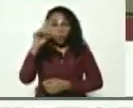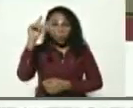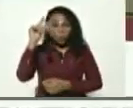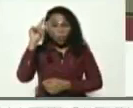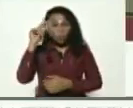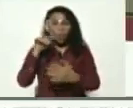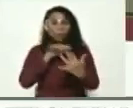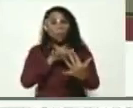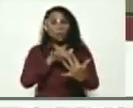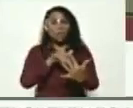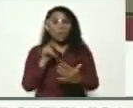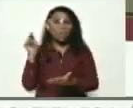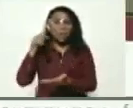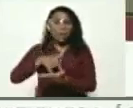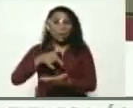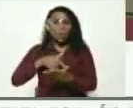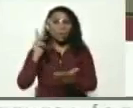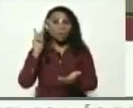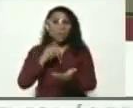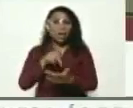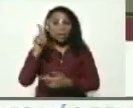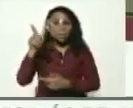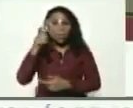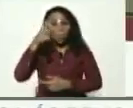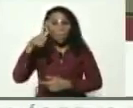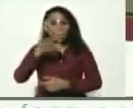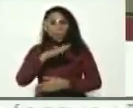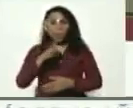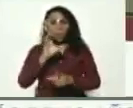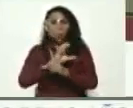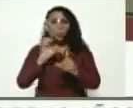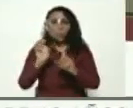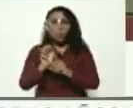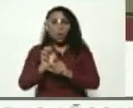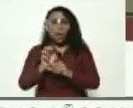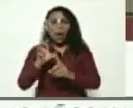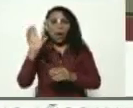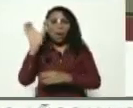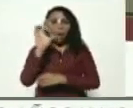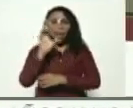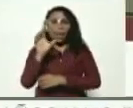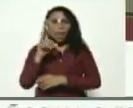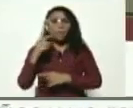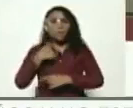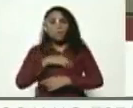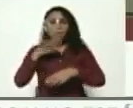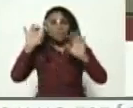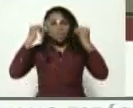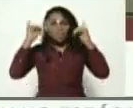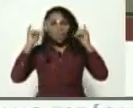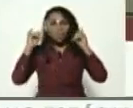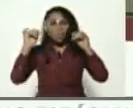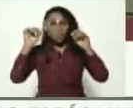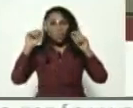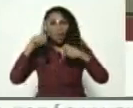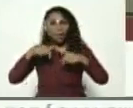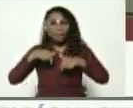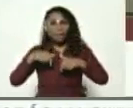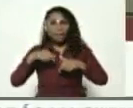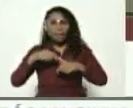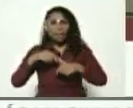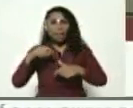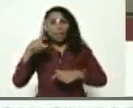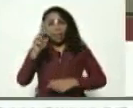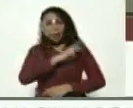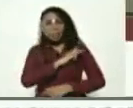Carabobo llega victorioso a su ciudad natal, a Caracas, como lo hemos celebrado, como lo hemos conmemorado, almirante